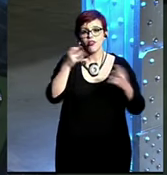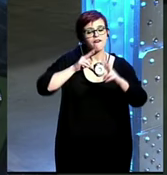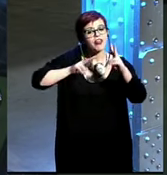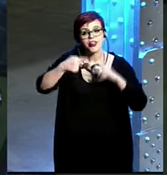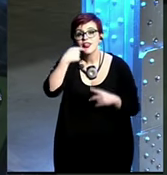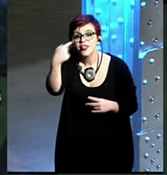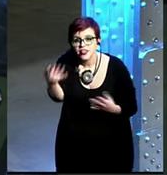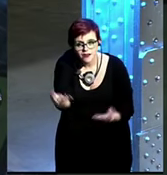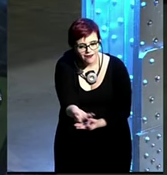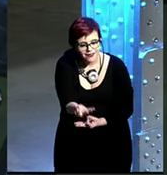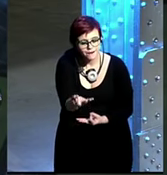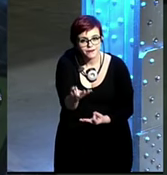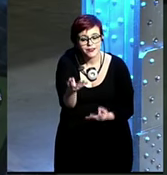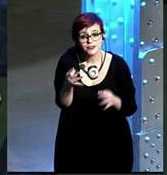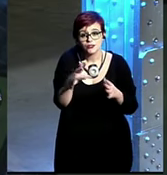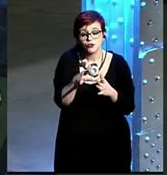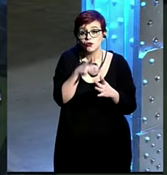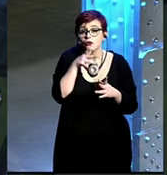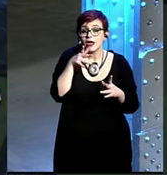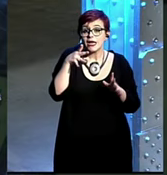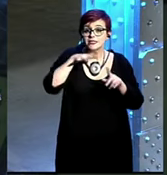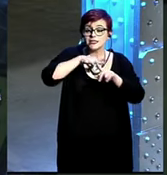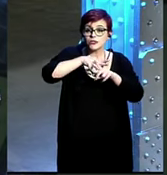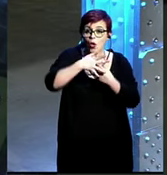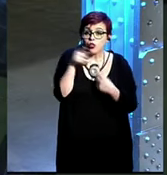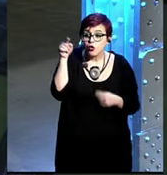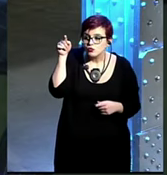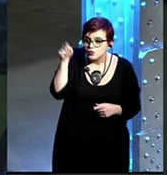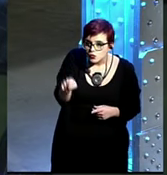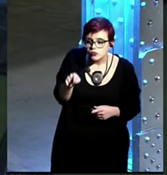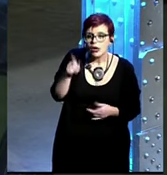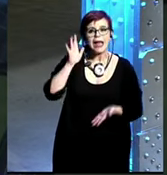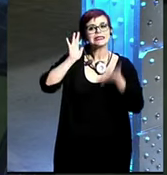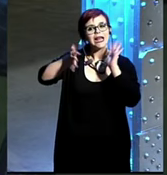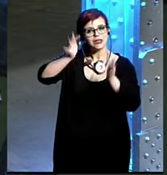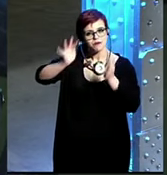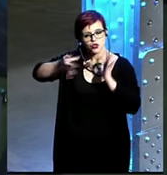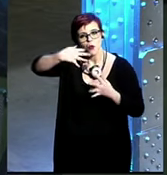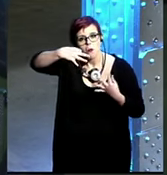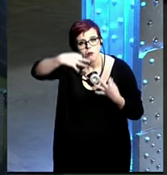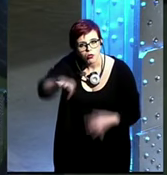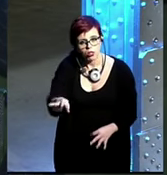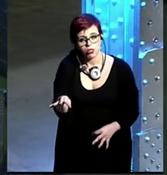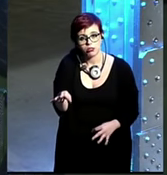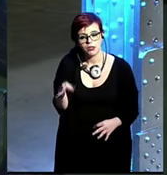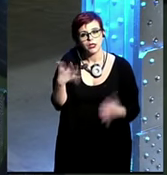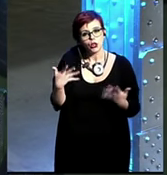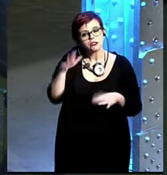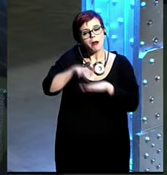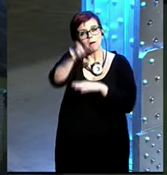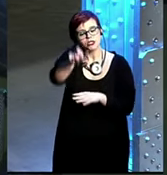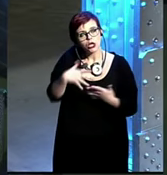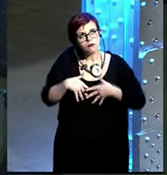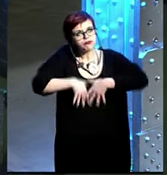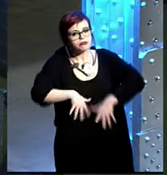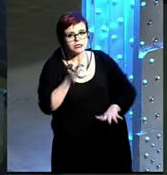sobre todo a la gente, es, la condición que tienes es tratable. Y hay que conseguir que la gente trate esa condición. De esa manera lo que